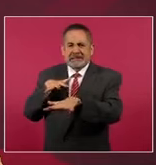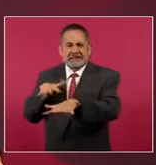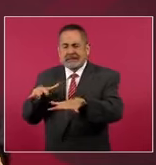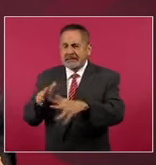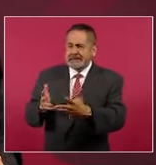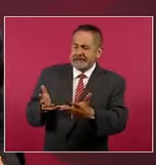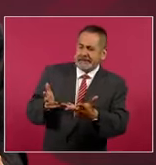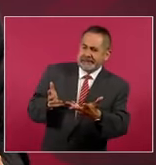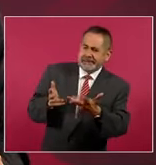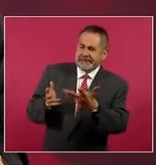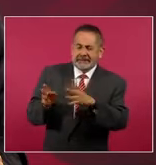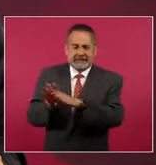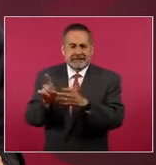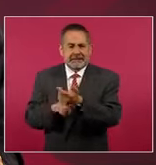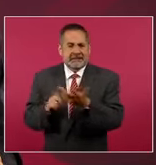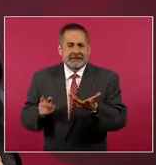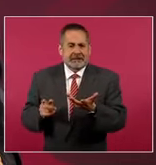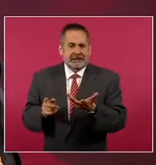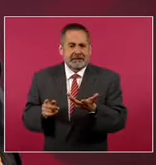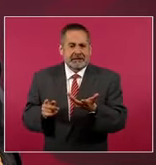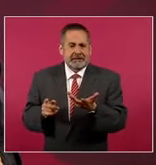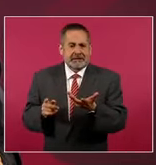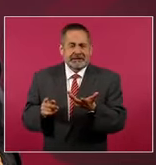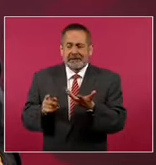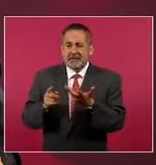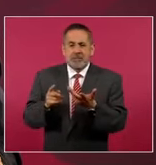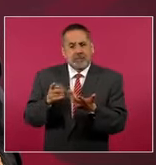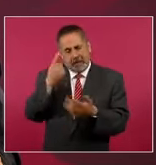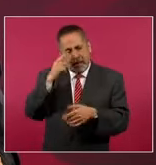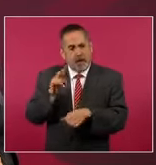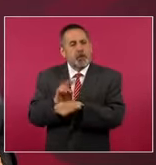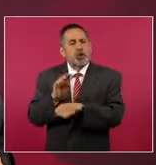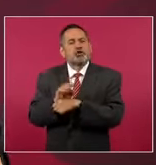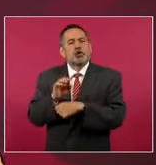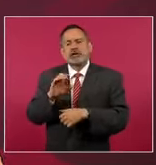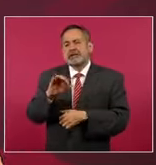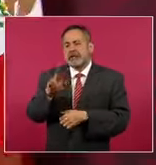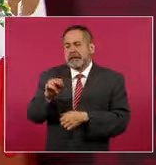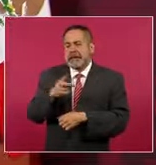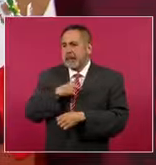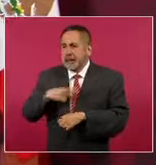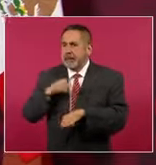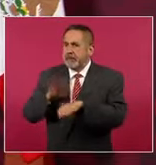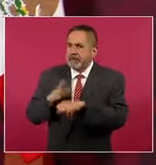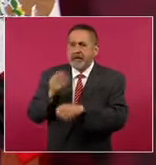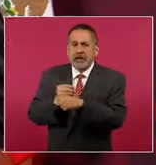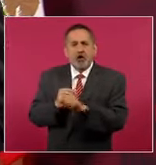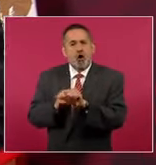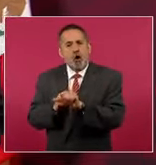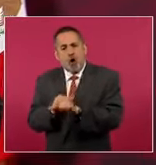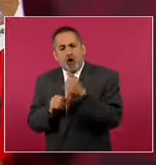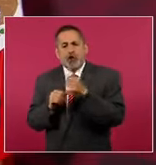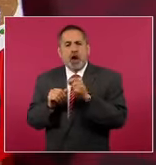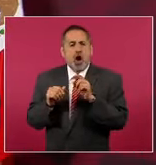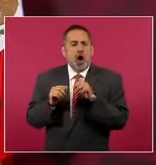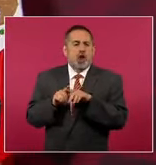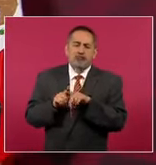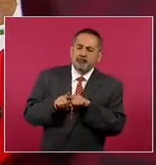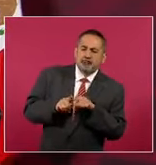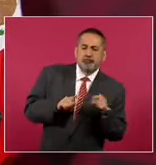cuestiones de seguridad, de protección civil. Hacía falta un